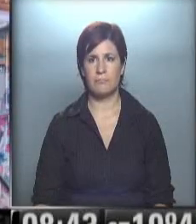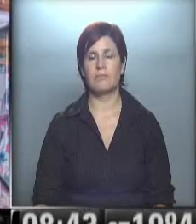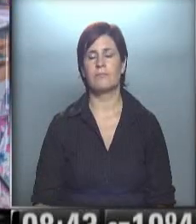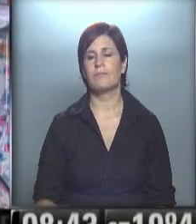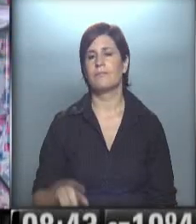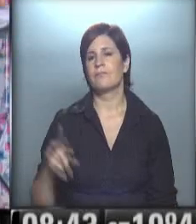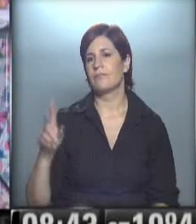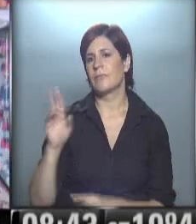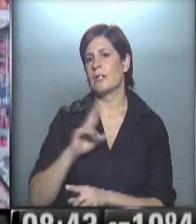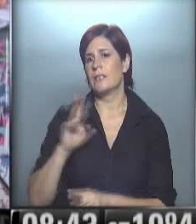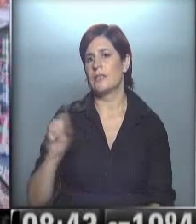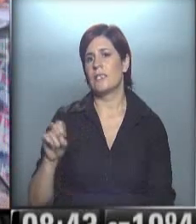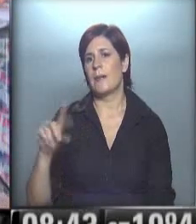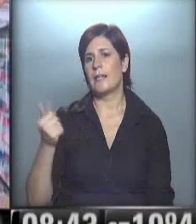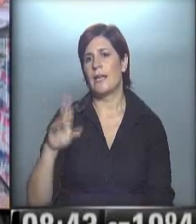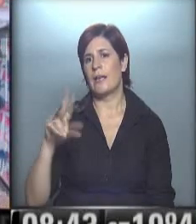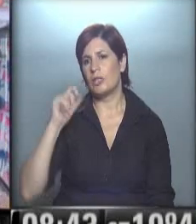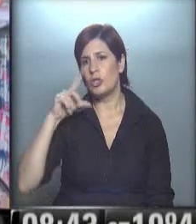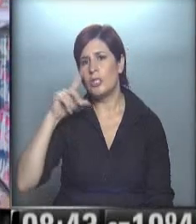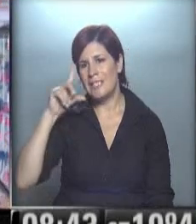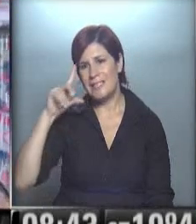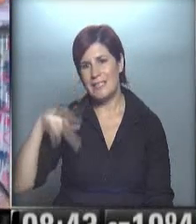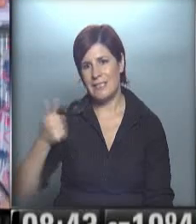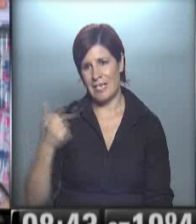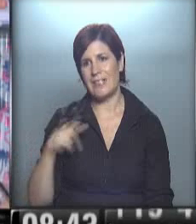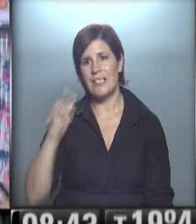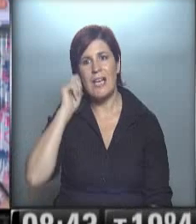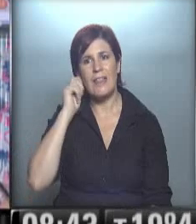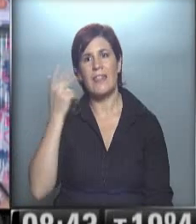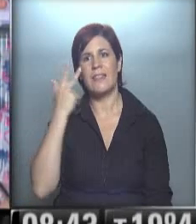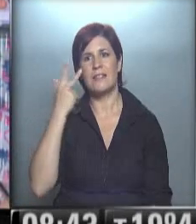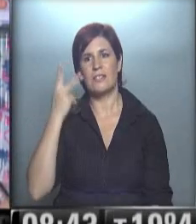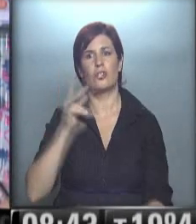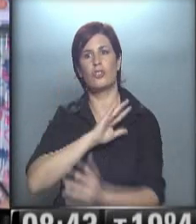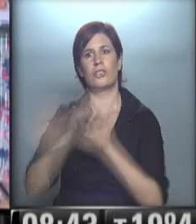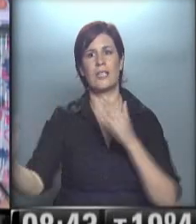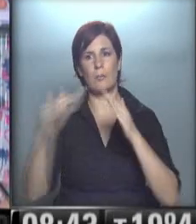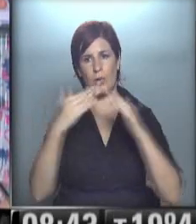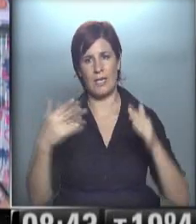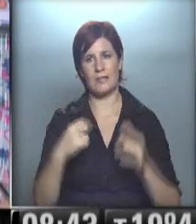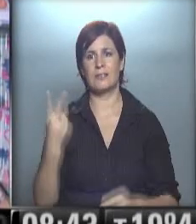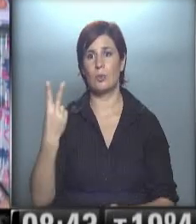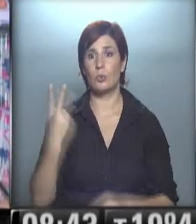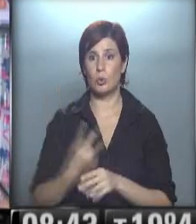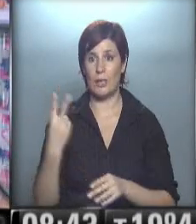Se llama Carolina Dario, tiene 18 años, se fue por segunda vez de su casa y su papá la está buscando.